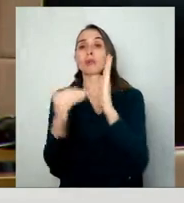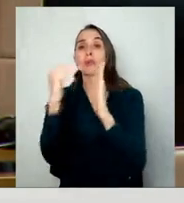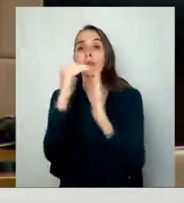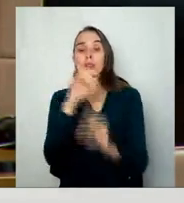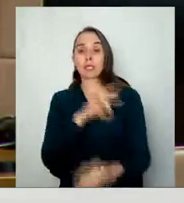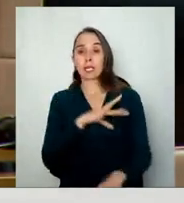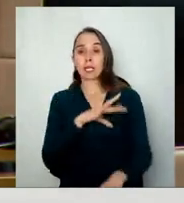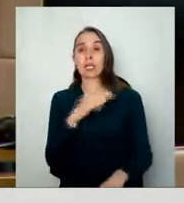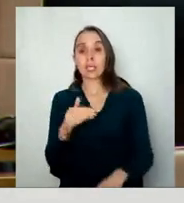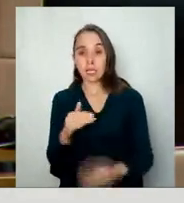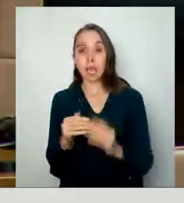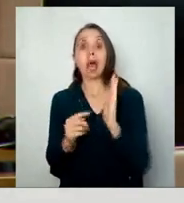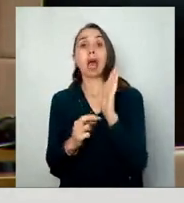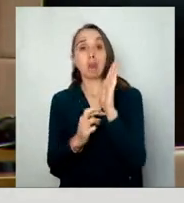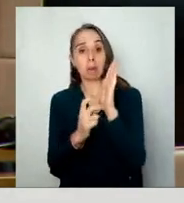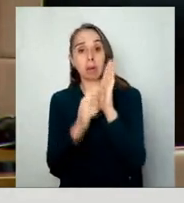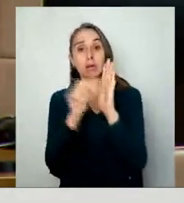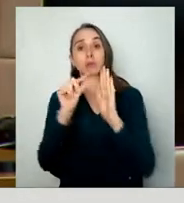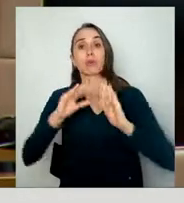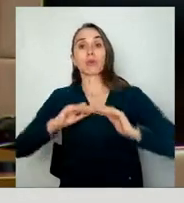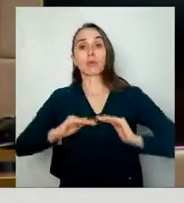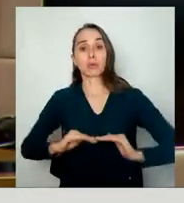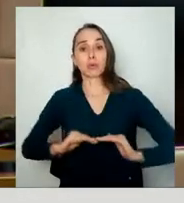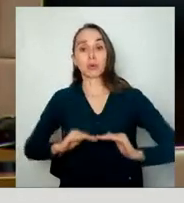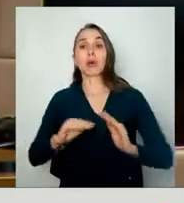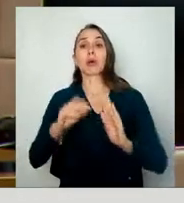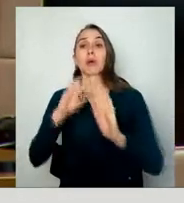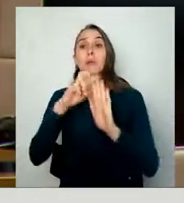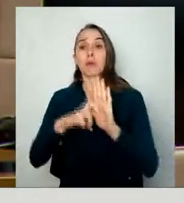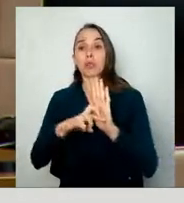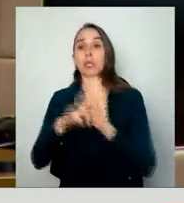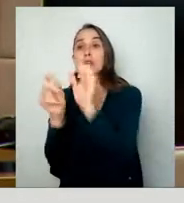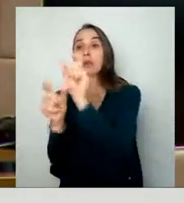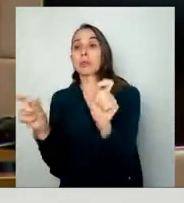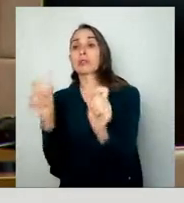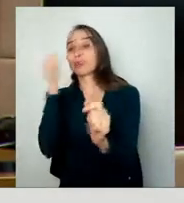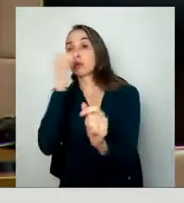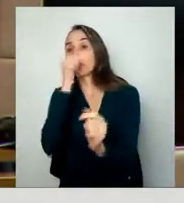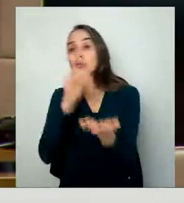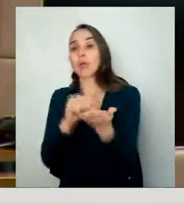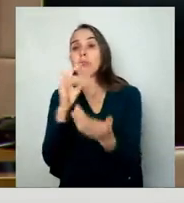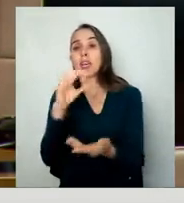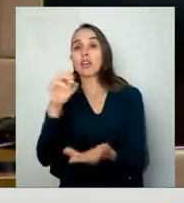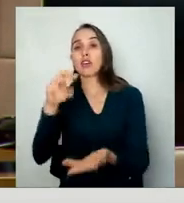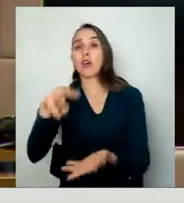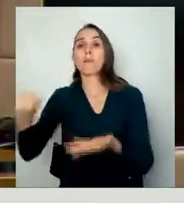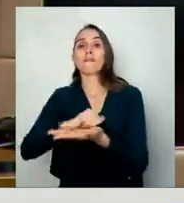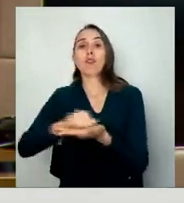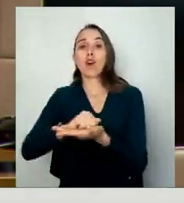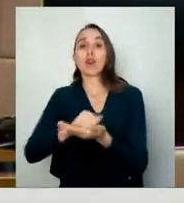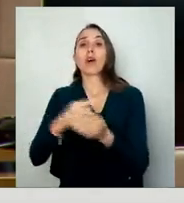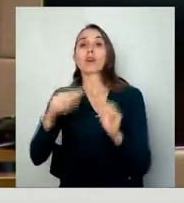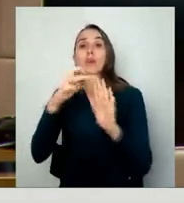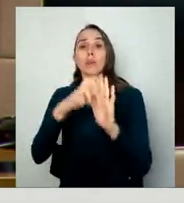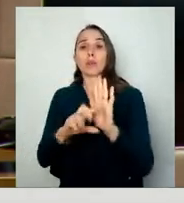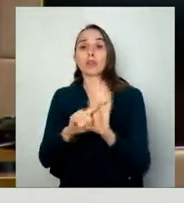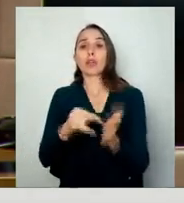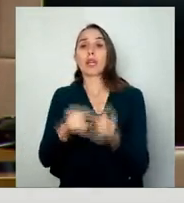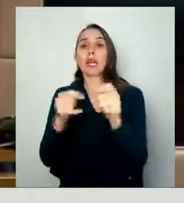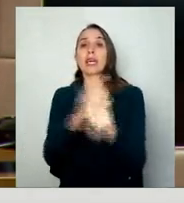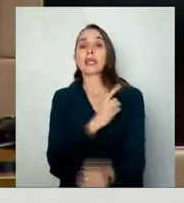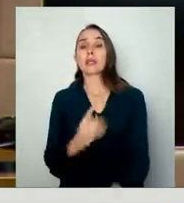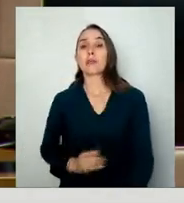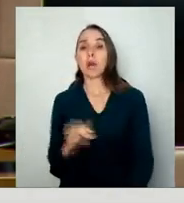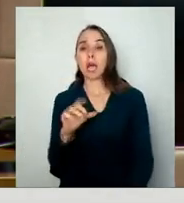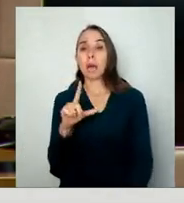pasos para dar un poco de alivio con el proyecto para sacar a las y los deudores de dicom y otros registros de la diputada Camila roja o el proyecto que está en el senado para